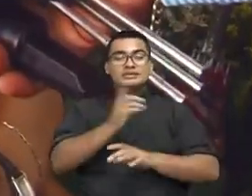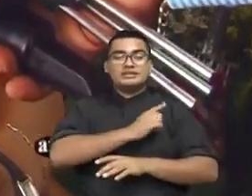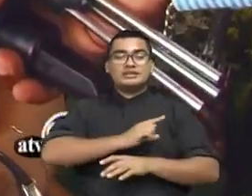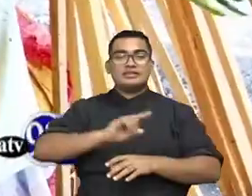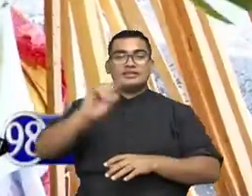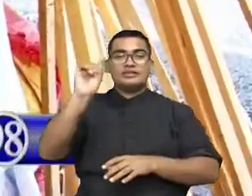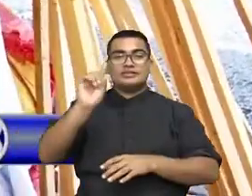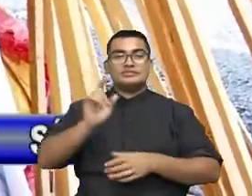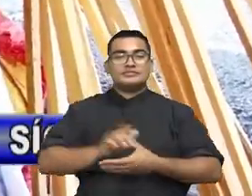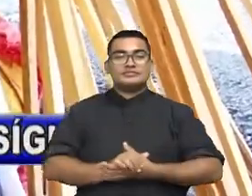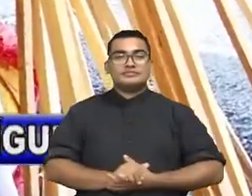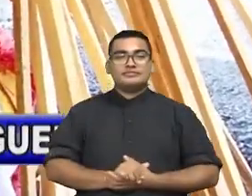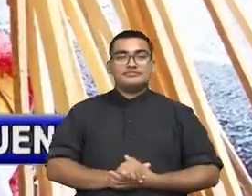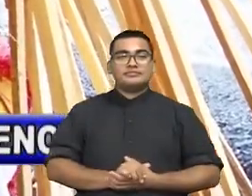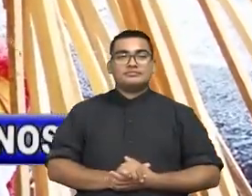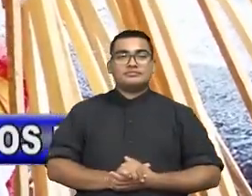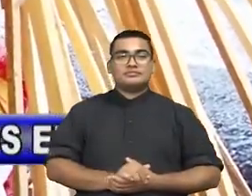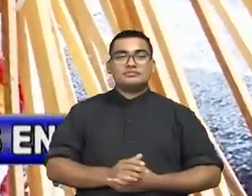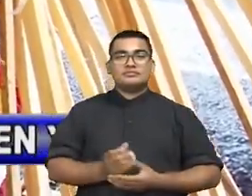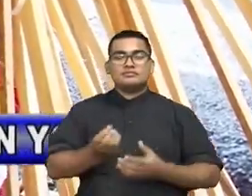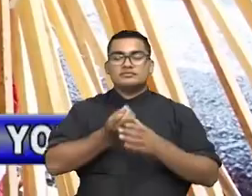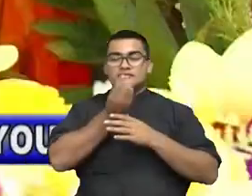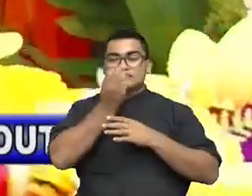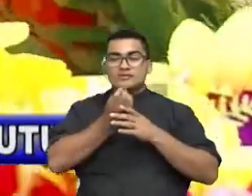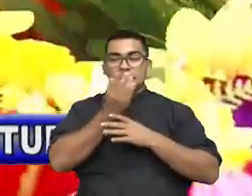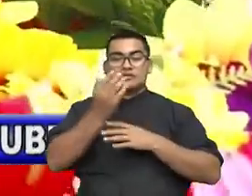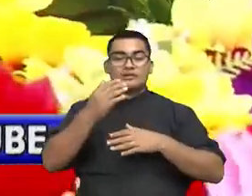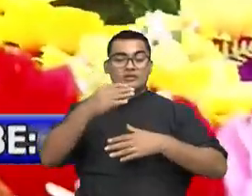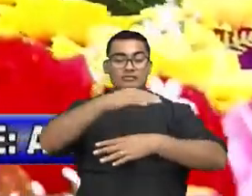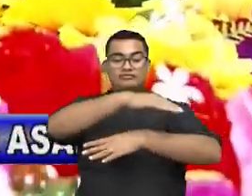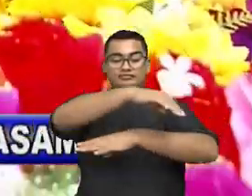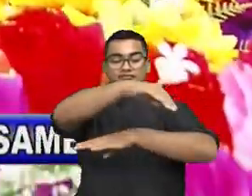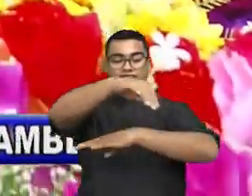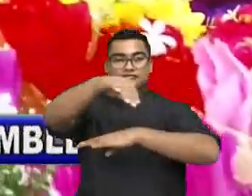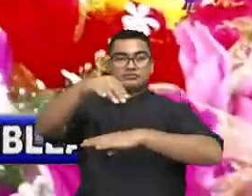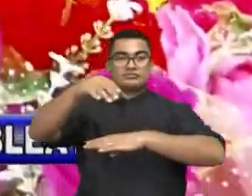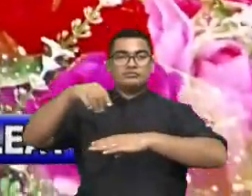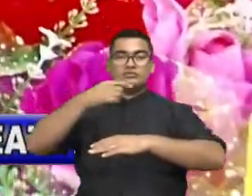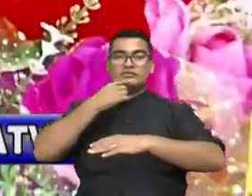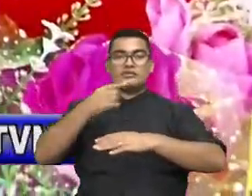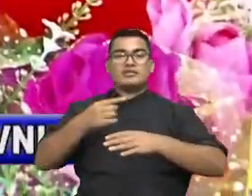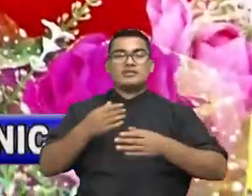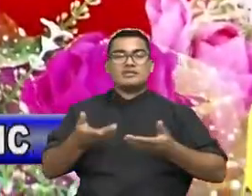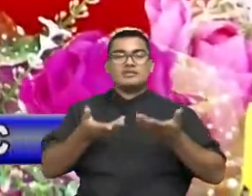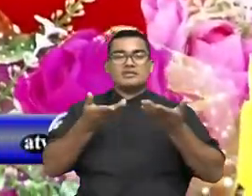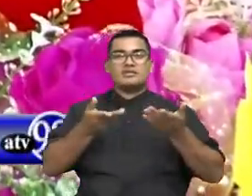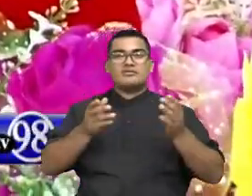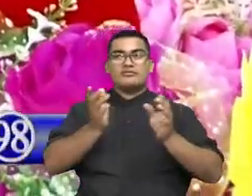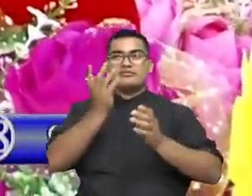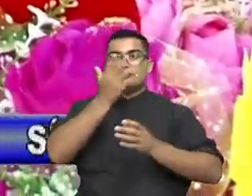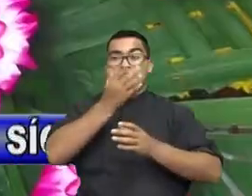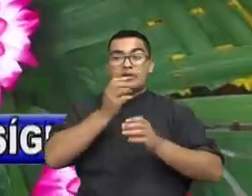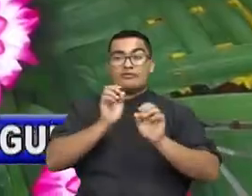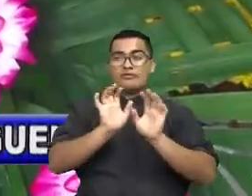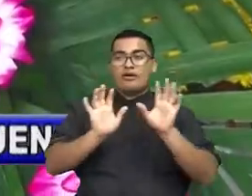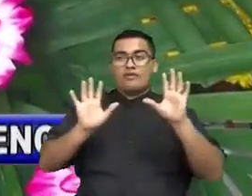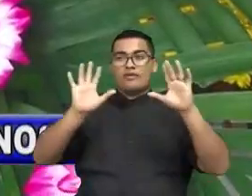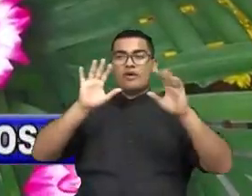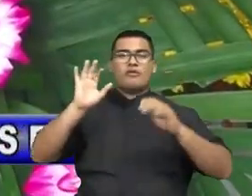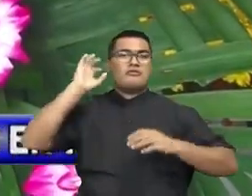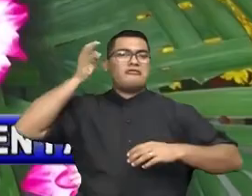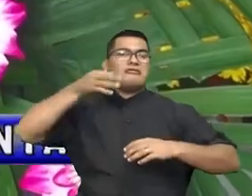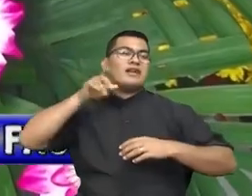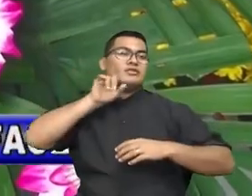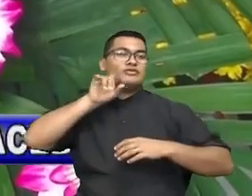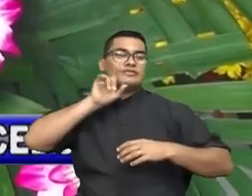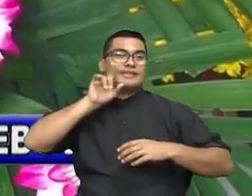Primeramente Dios. Las floristerías que se encuentran a la orilla del cementerio oriental también ofrecen arreglos florales artificiales en